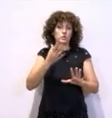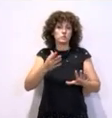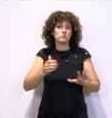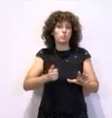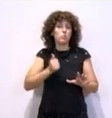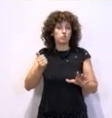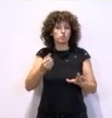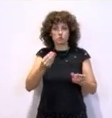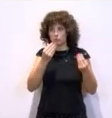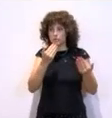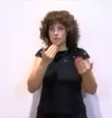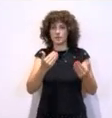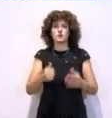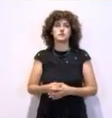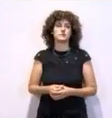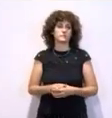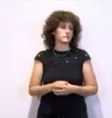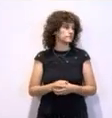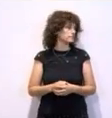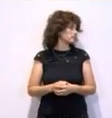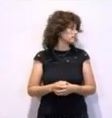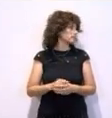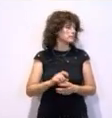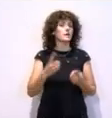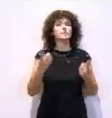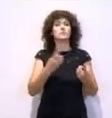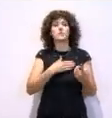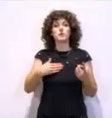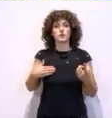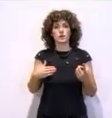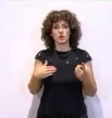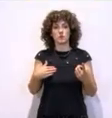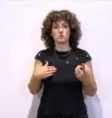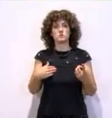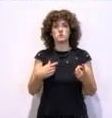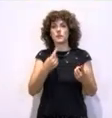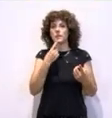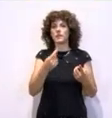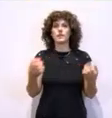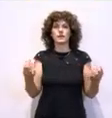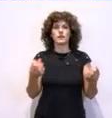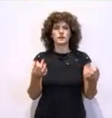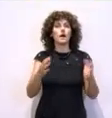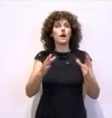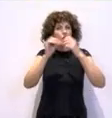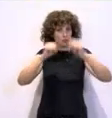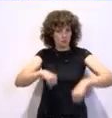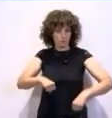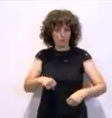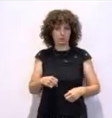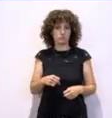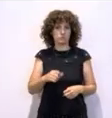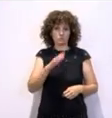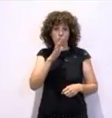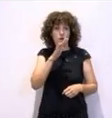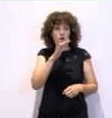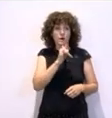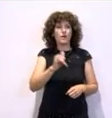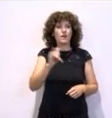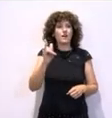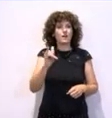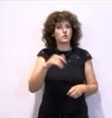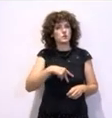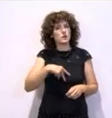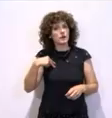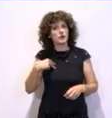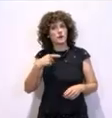oportuno. Muchísimas gracias por ello. En primer lugar, yo le diré que estamos de acuerdo, que los riojanos somos en general un